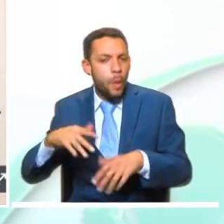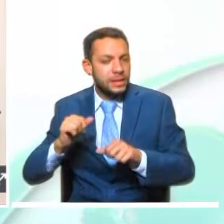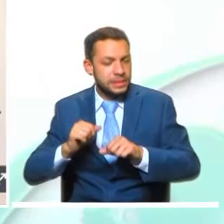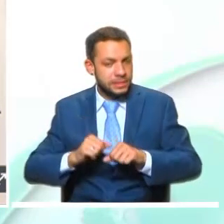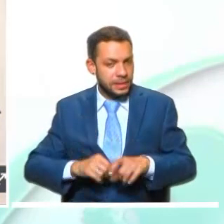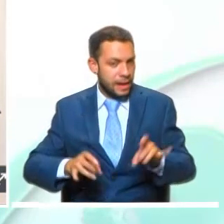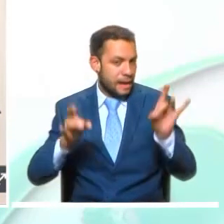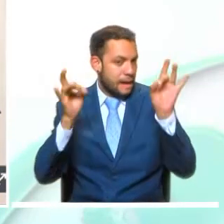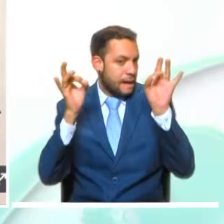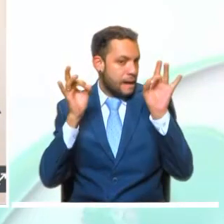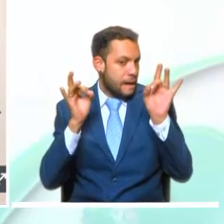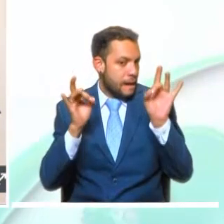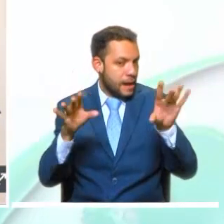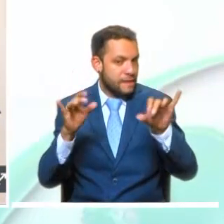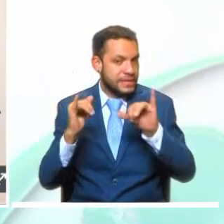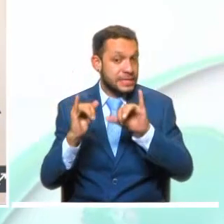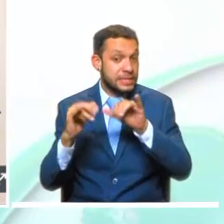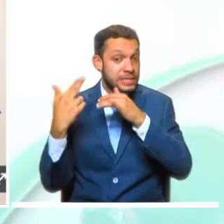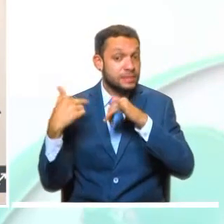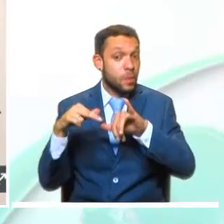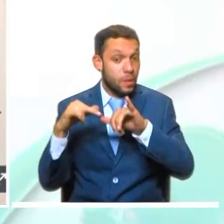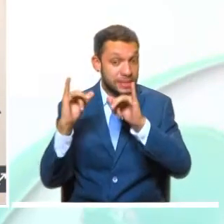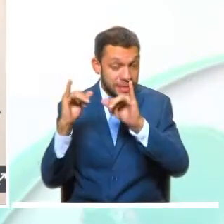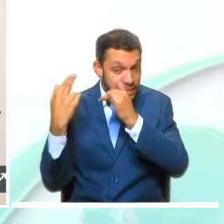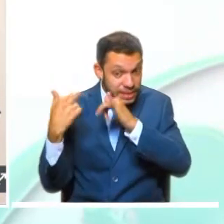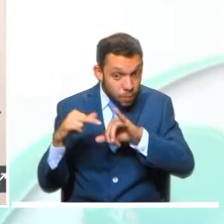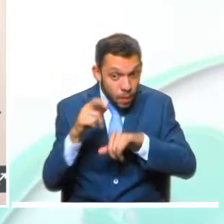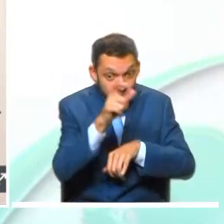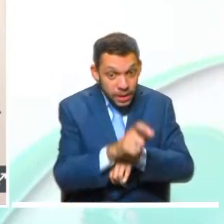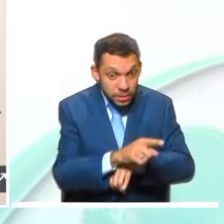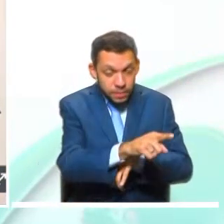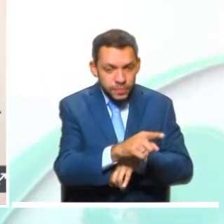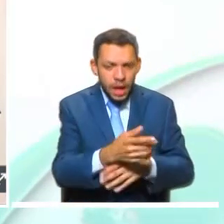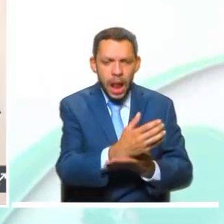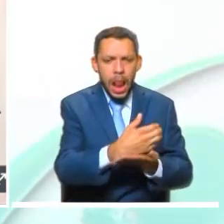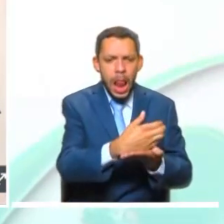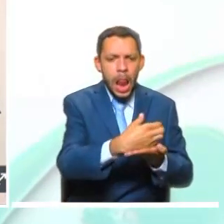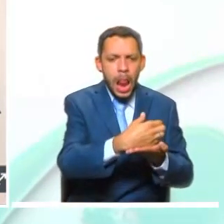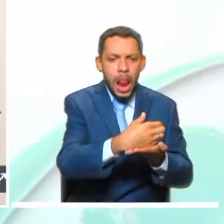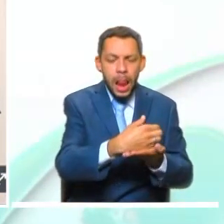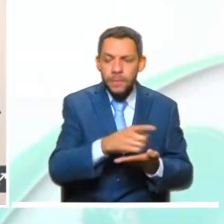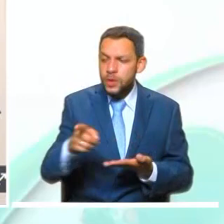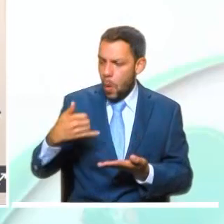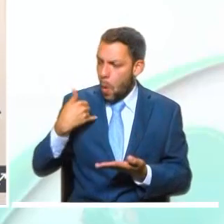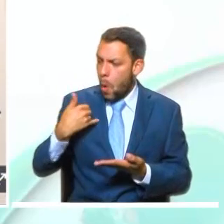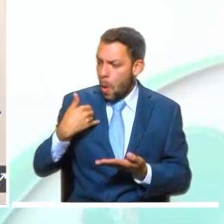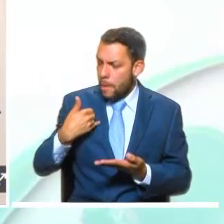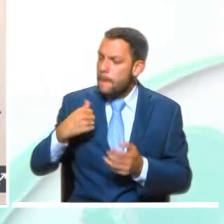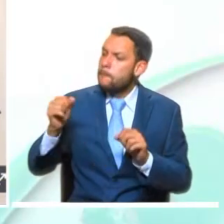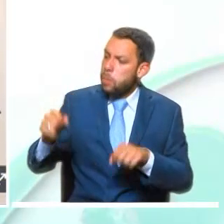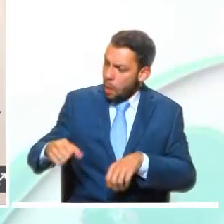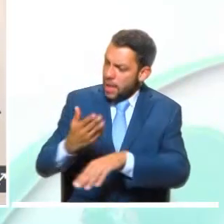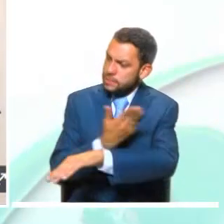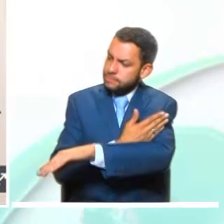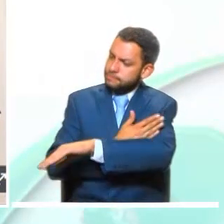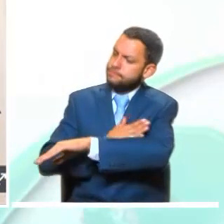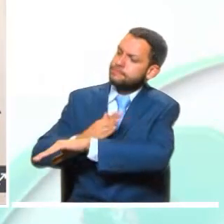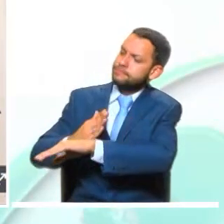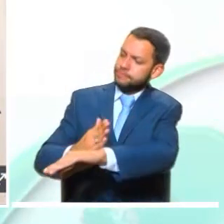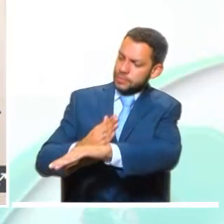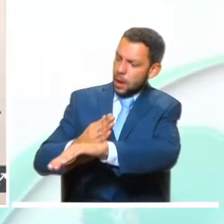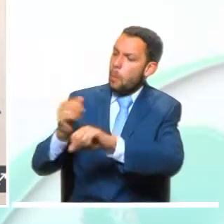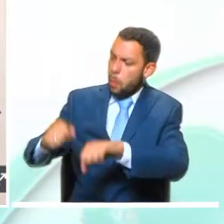de irresponsabilidad que en una farmacia le digan a una niña de 17 años planifique con tal